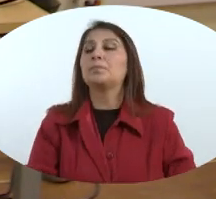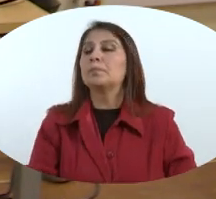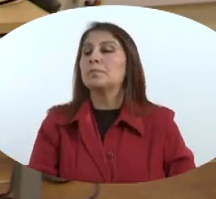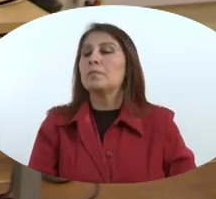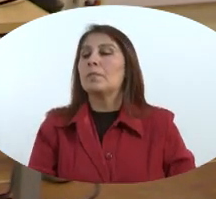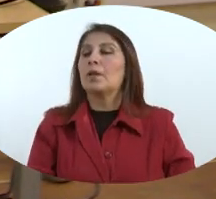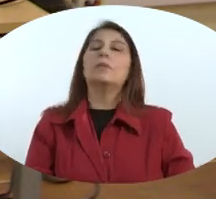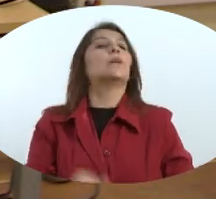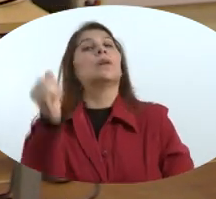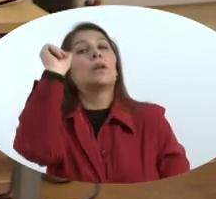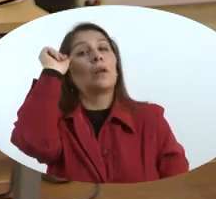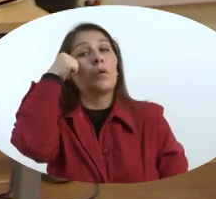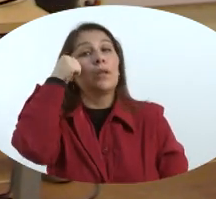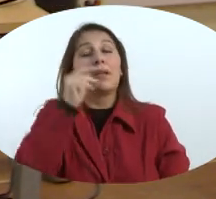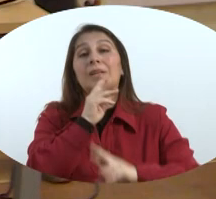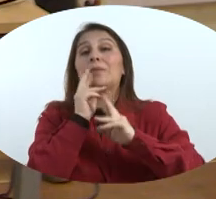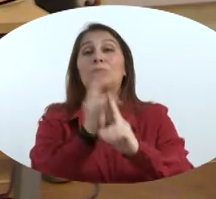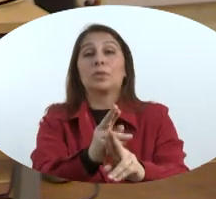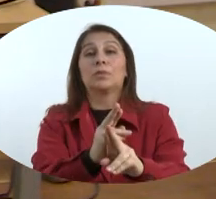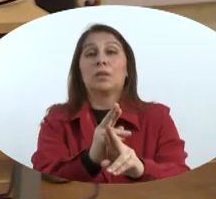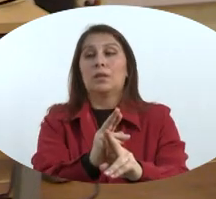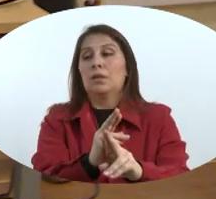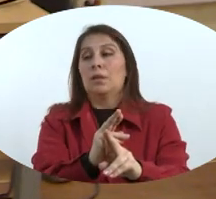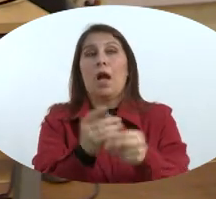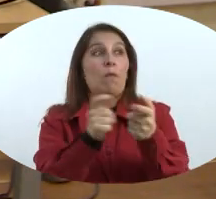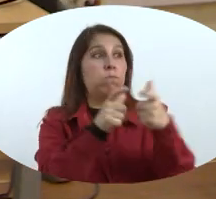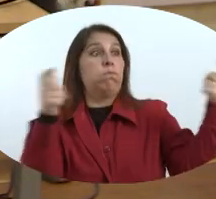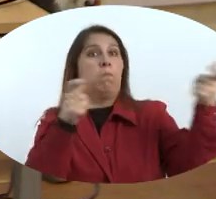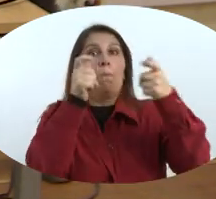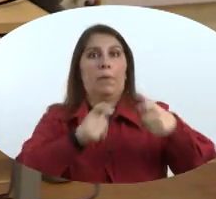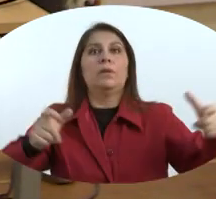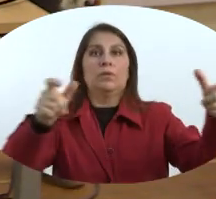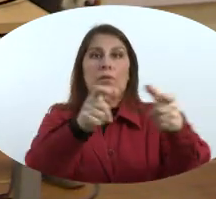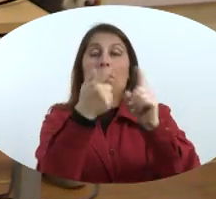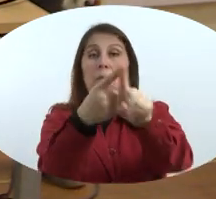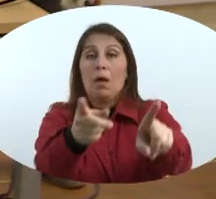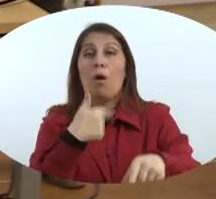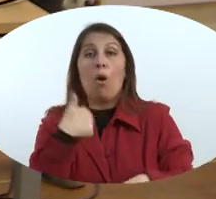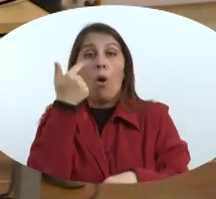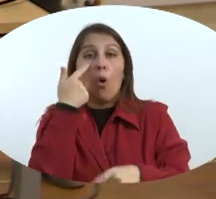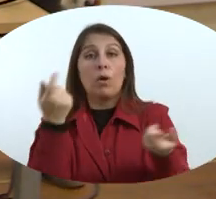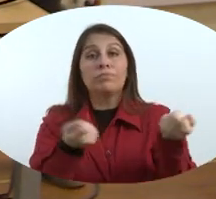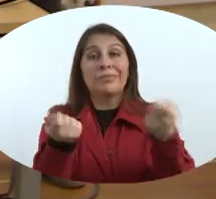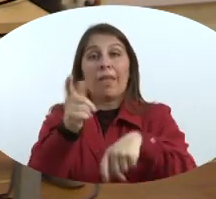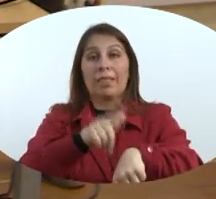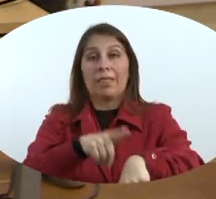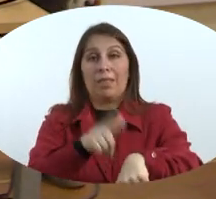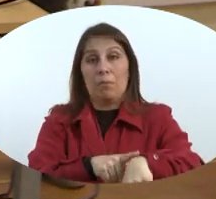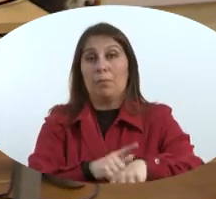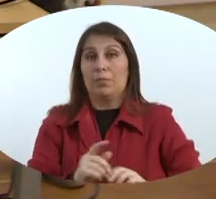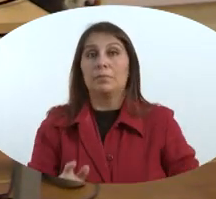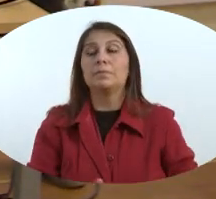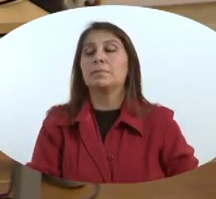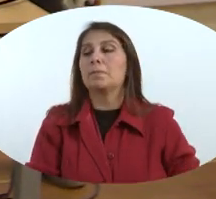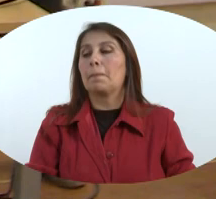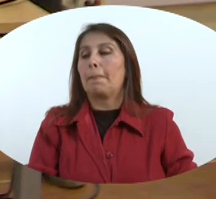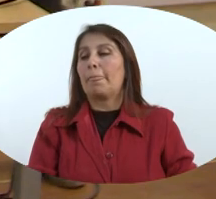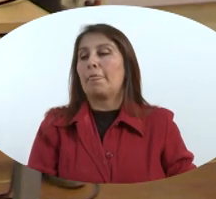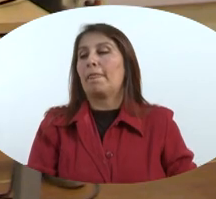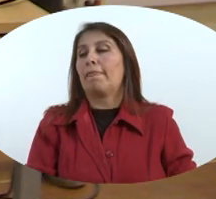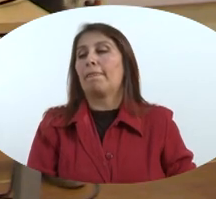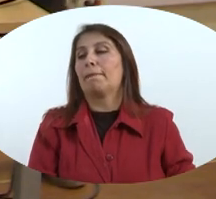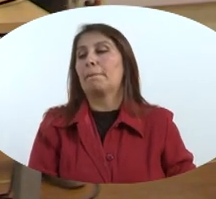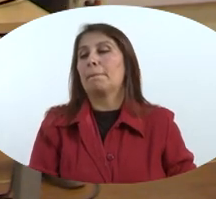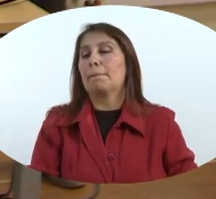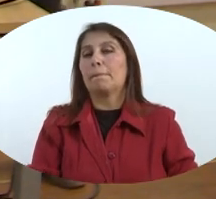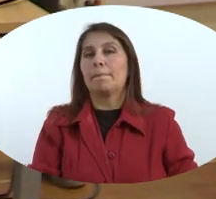recuerden el tiempo de respuesta es hay gente pero ahí no hay que tener moderación en el tiempo sino estar a ello para hacer